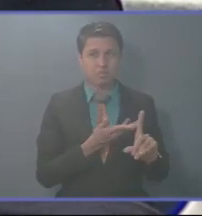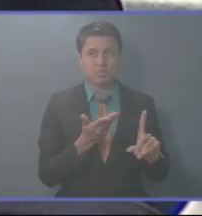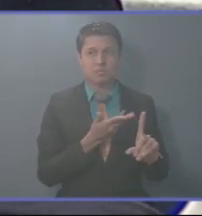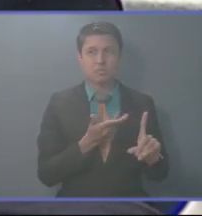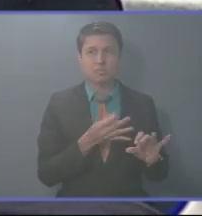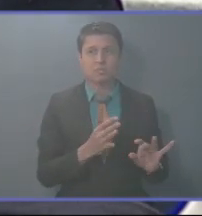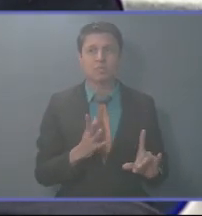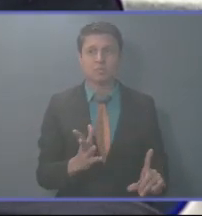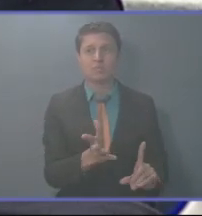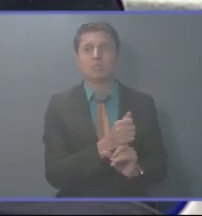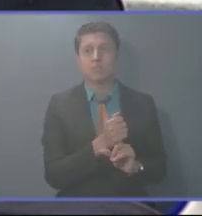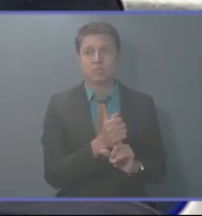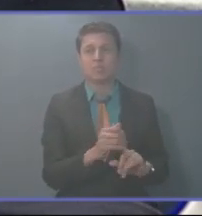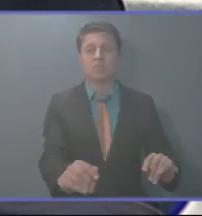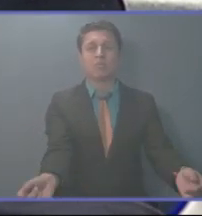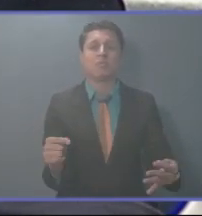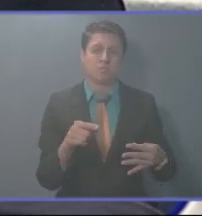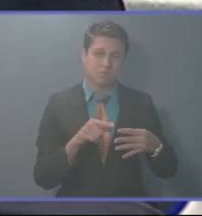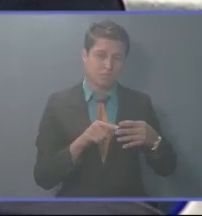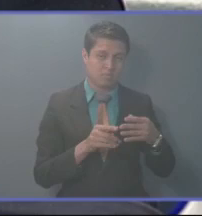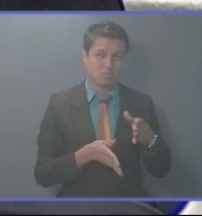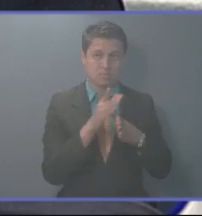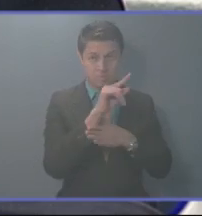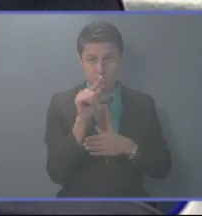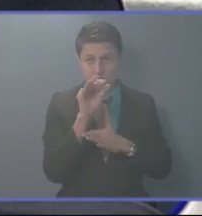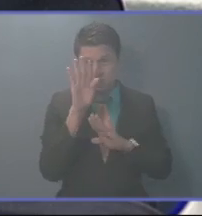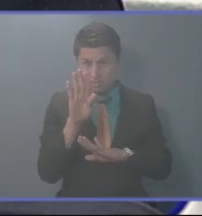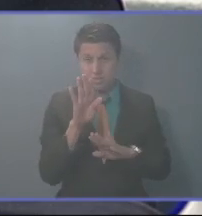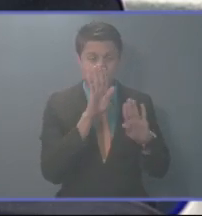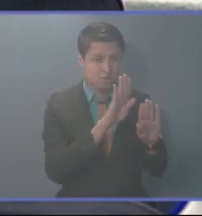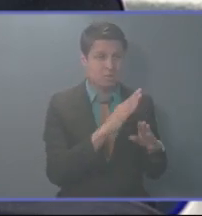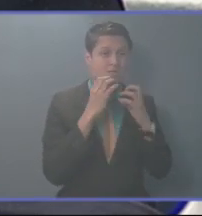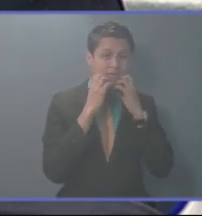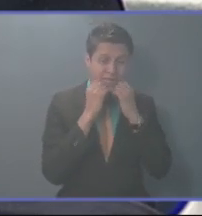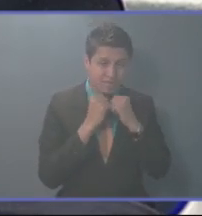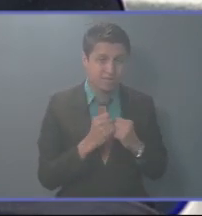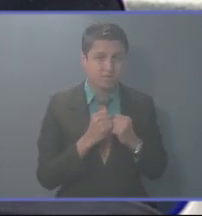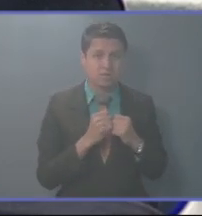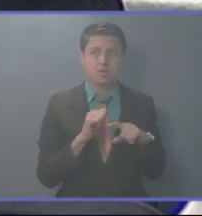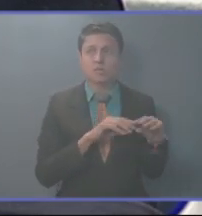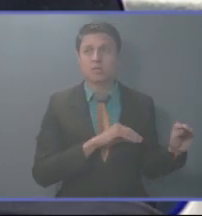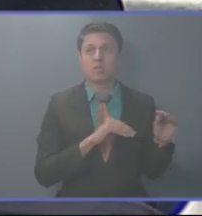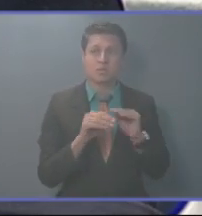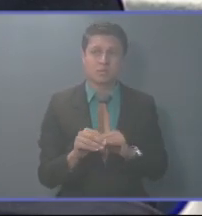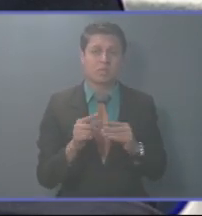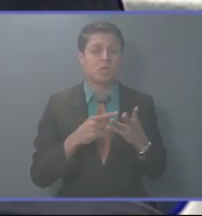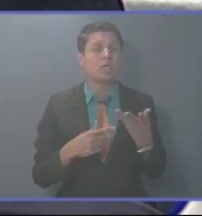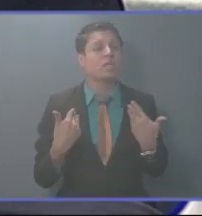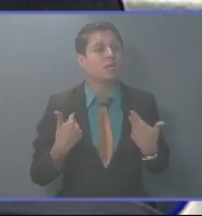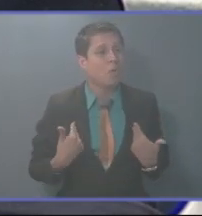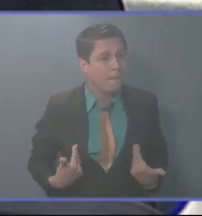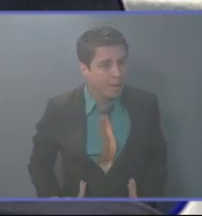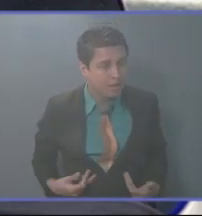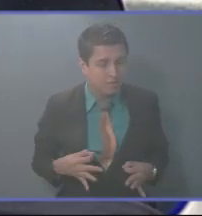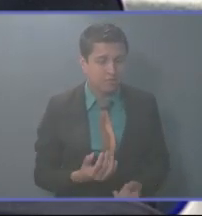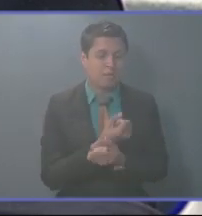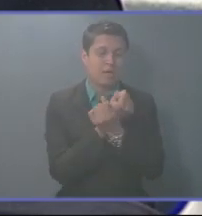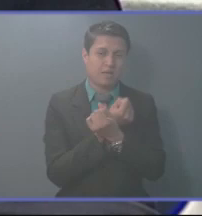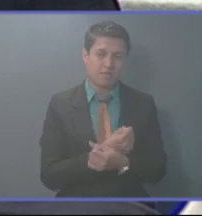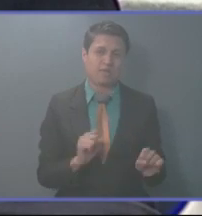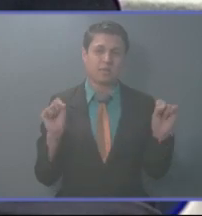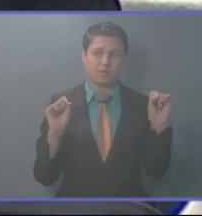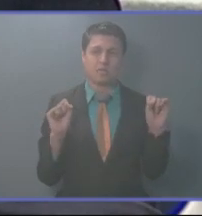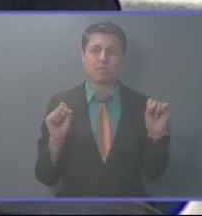el fortalecimiento institucional en cuanto a la garantía del pleno y restrictivo ejercicio de los derechos humanos y libertades